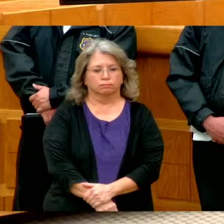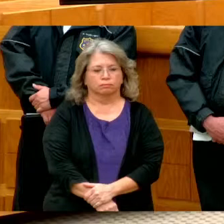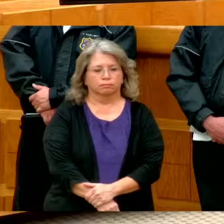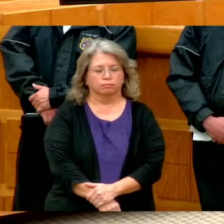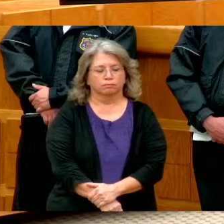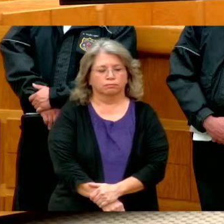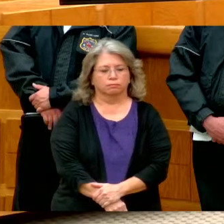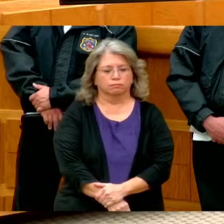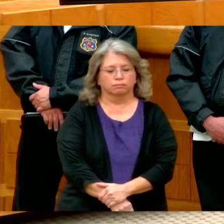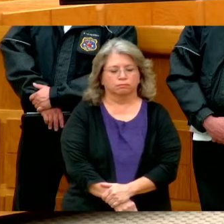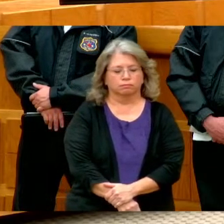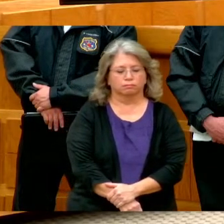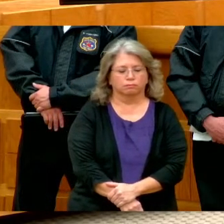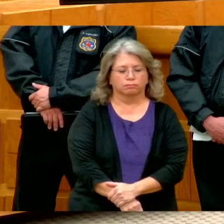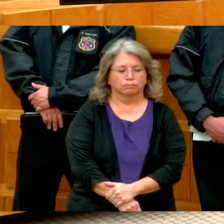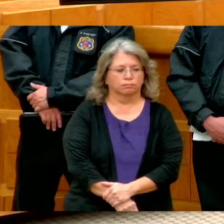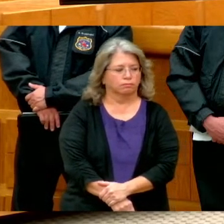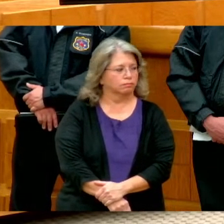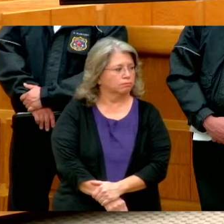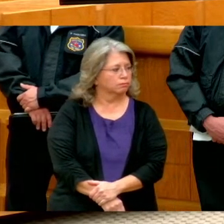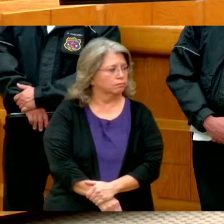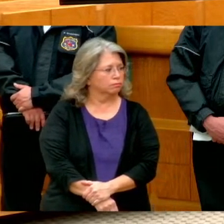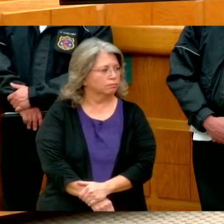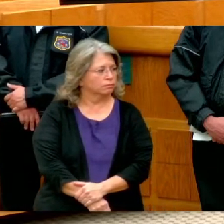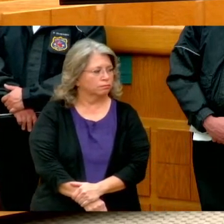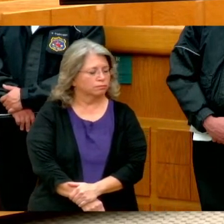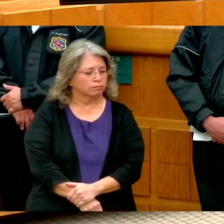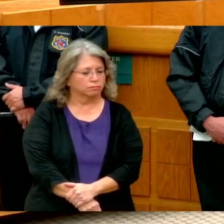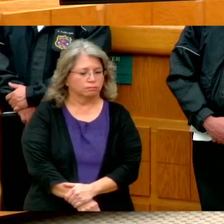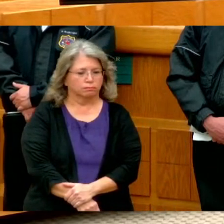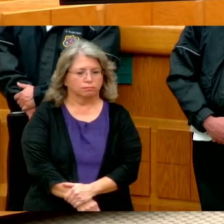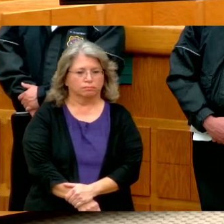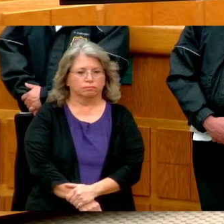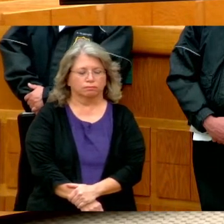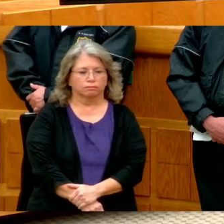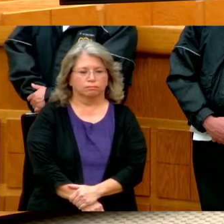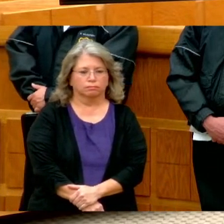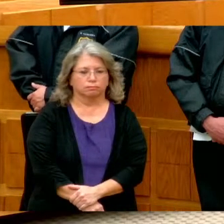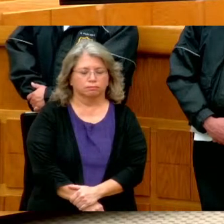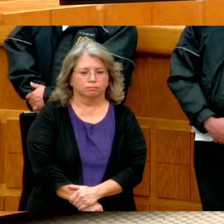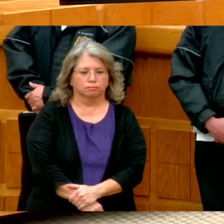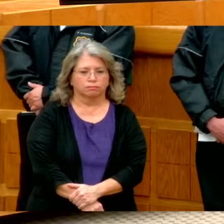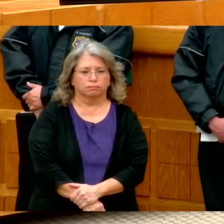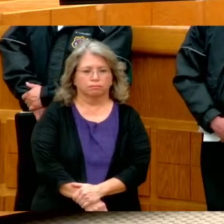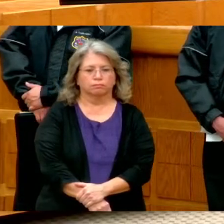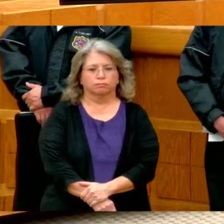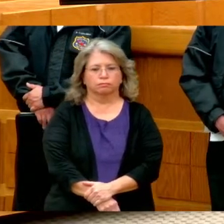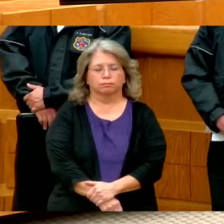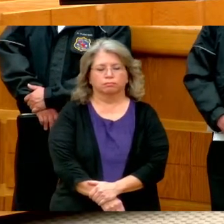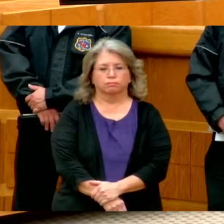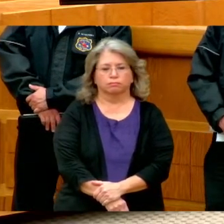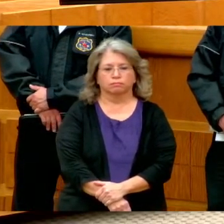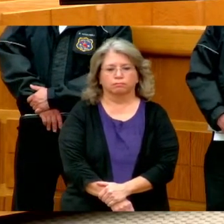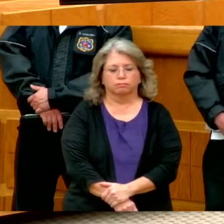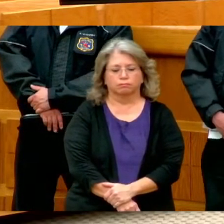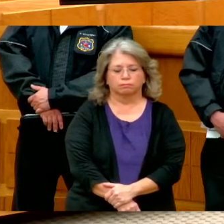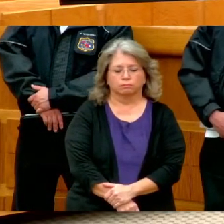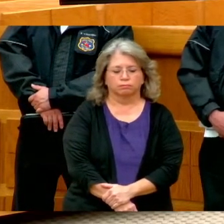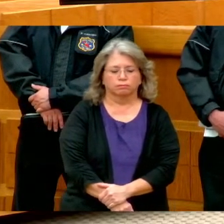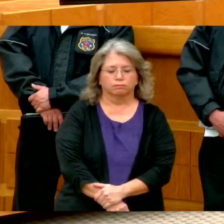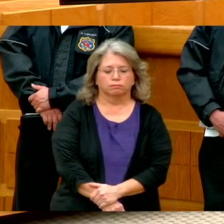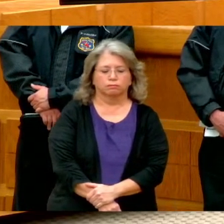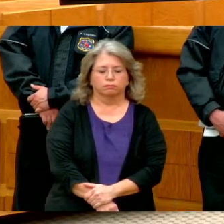esta es una comunicación que puede ayudar a todos a saber cómo estamos cada día. Es muy